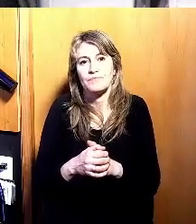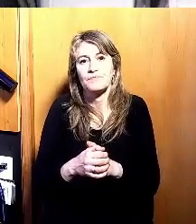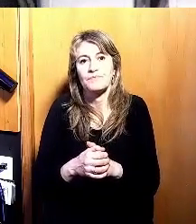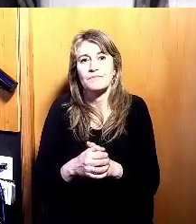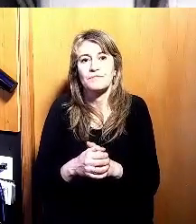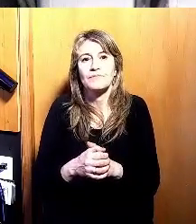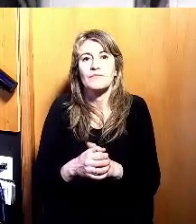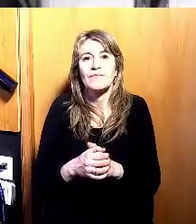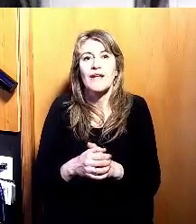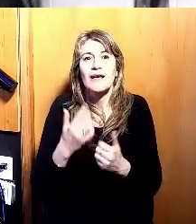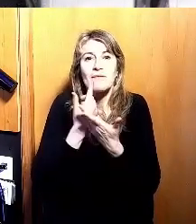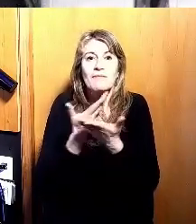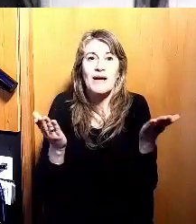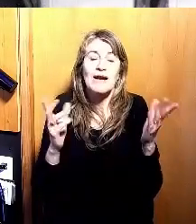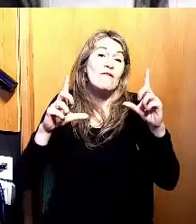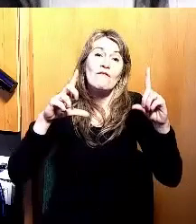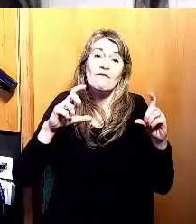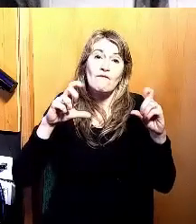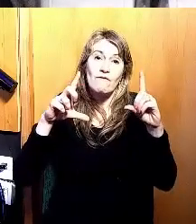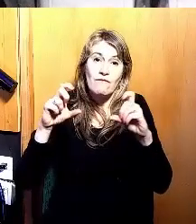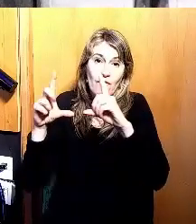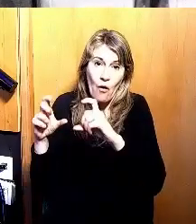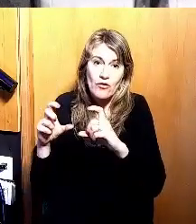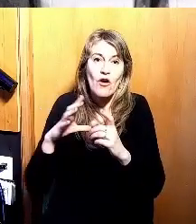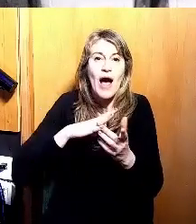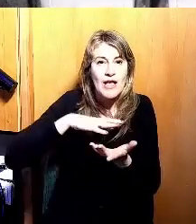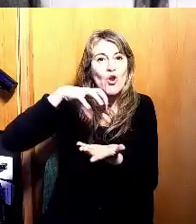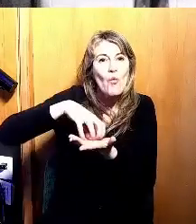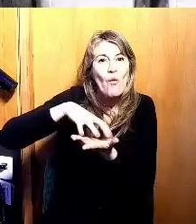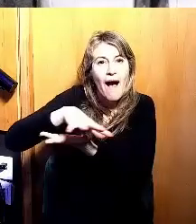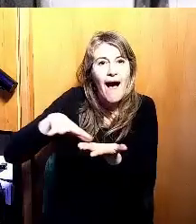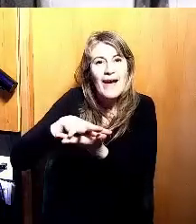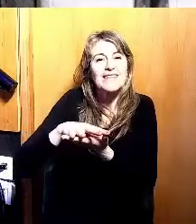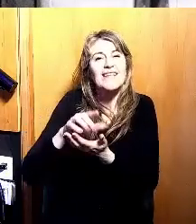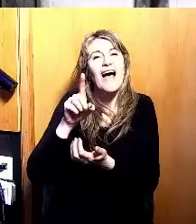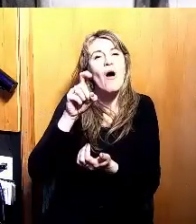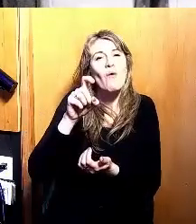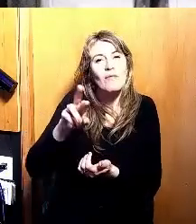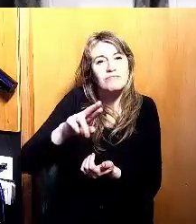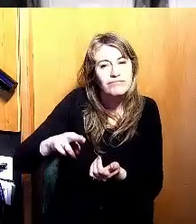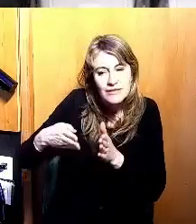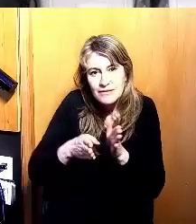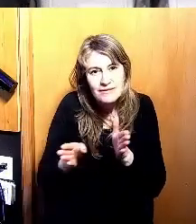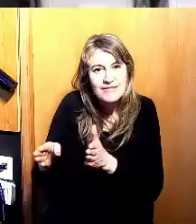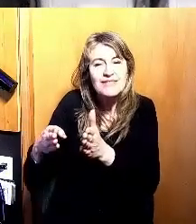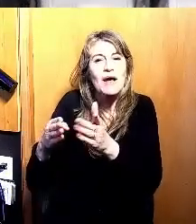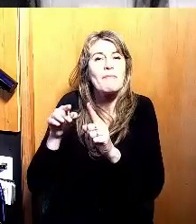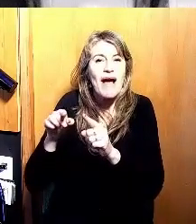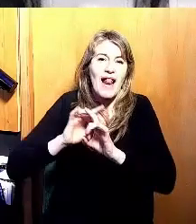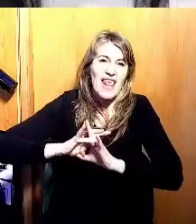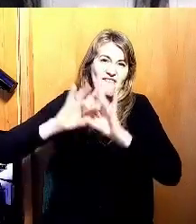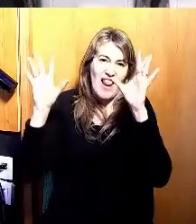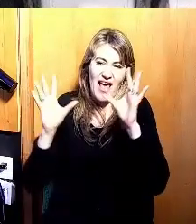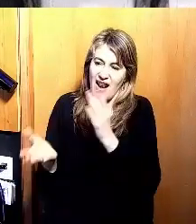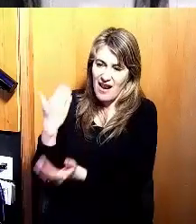Acá les voy a mostrar algunas imágenes para ver espacios y cursos de agua y zonas a liberar. Acá lo que tenemos es un